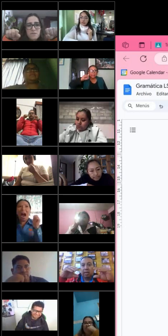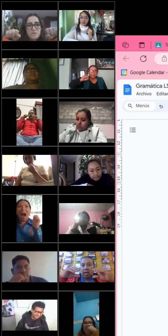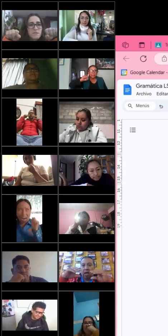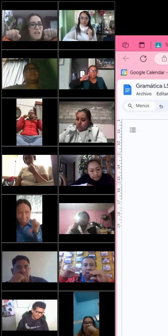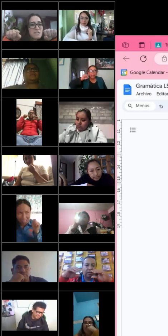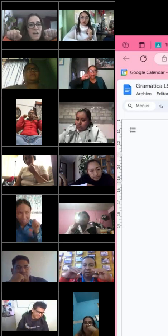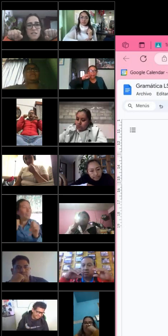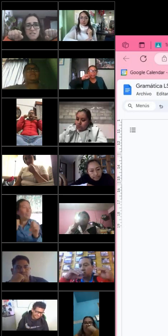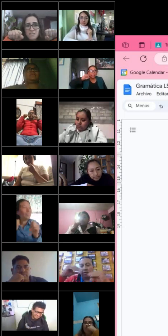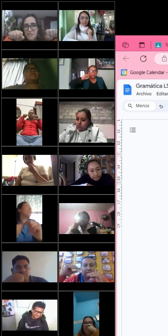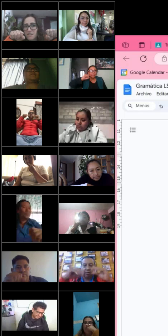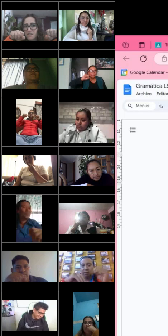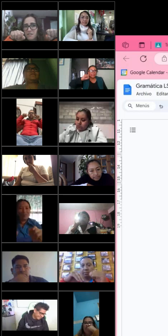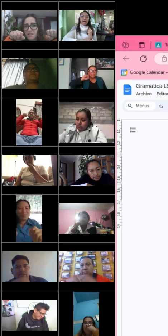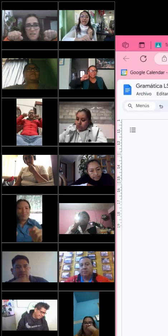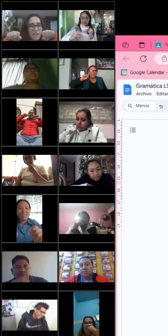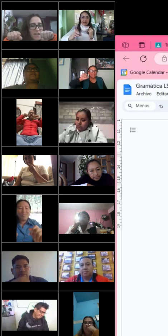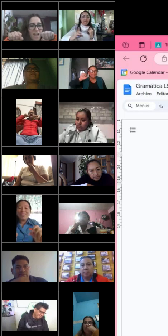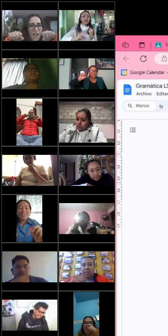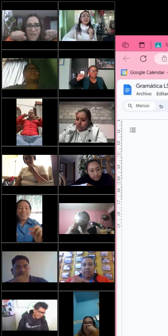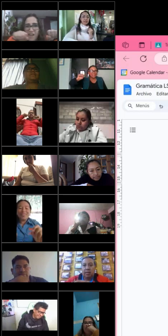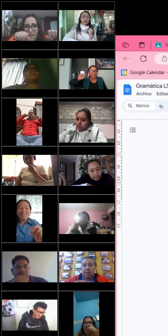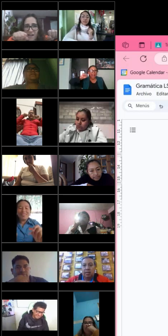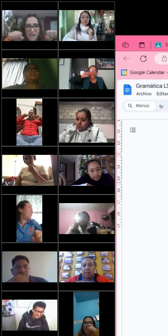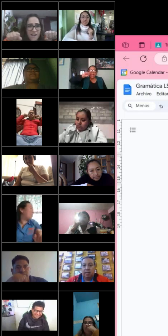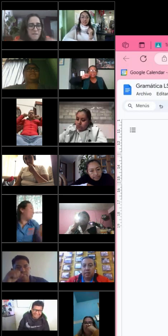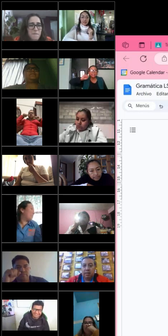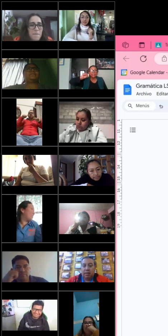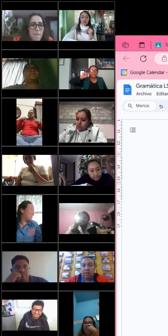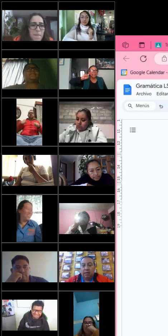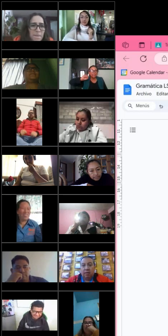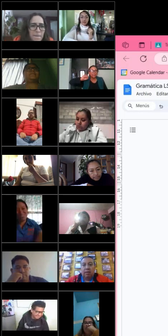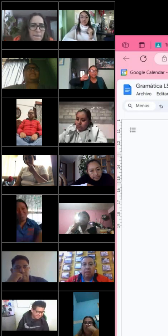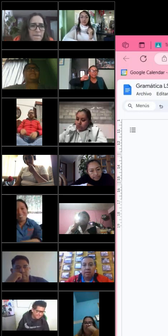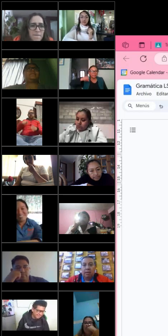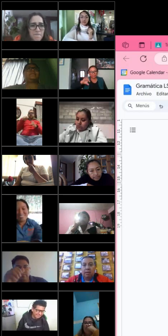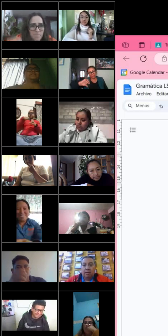Un elote preparado con mayonesa, ahí está, y un esquite